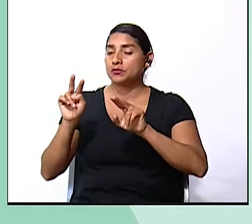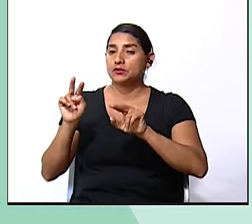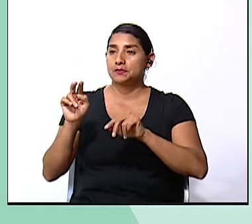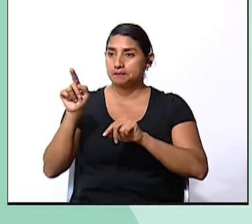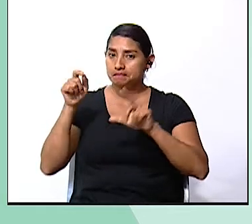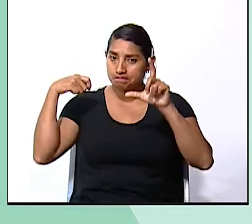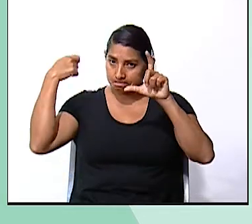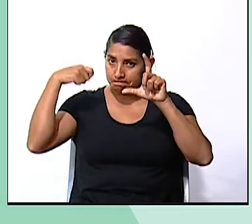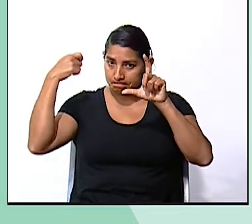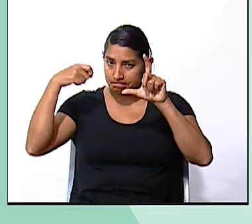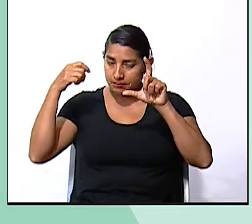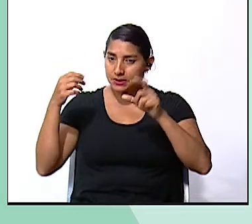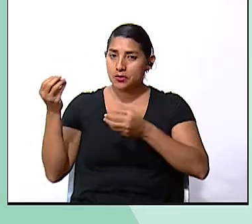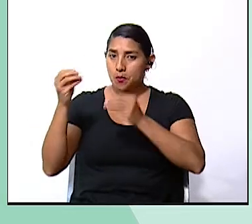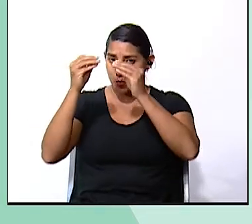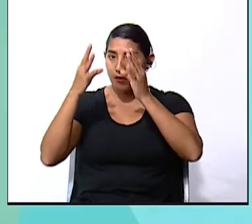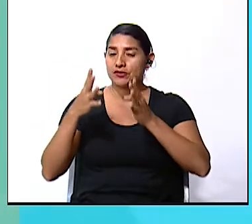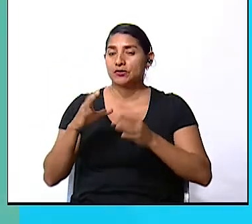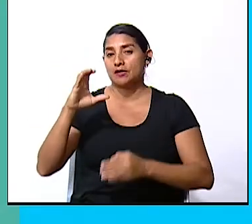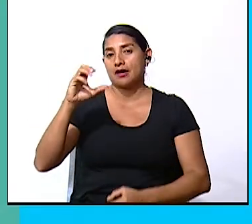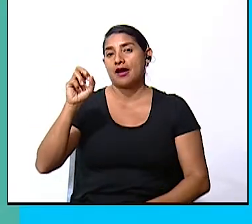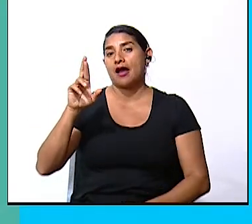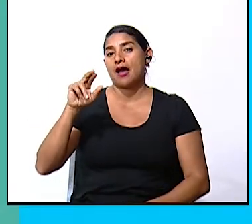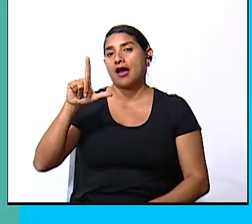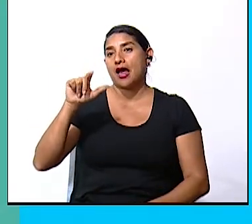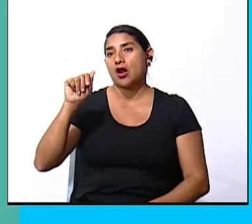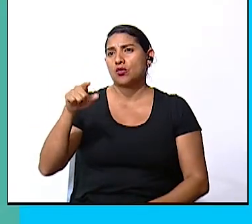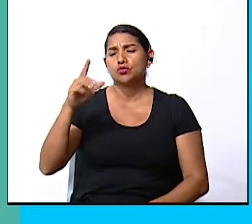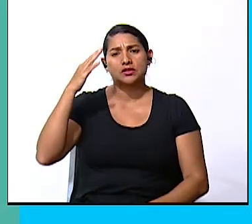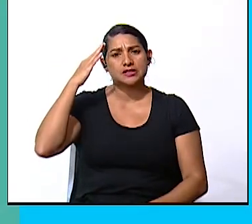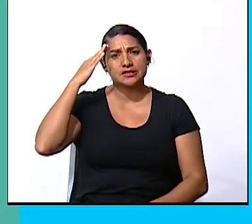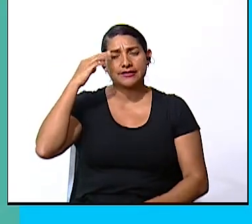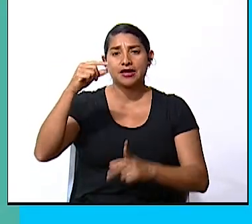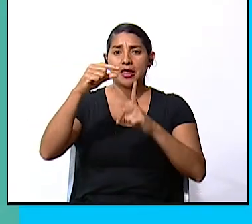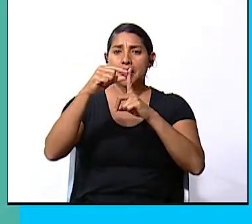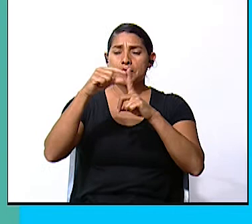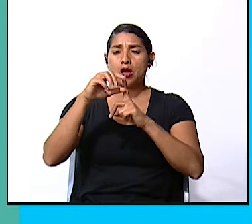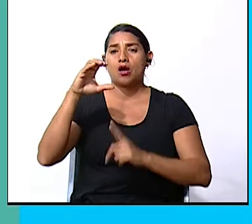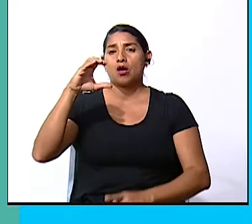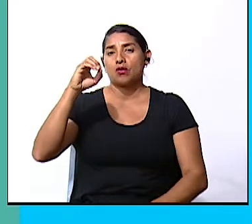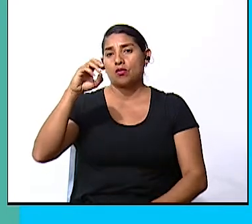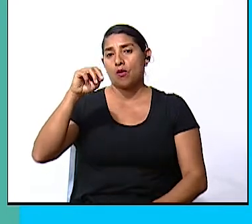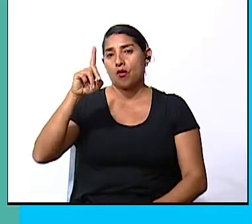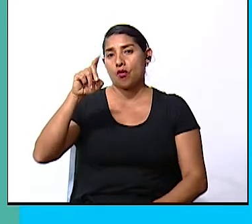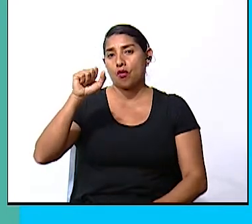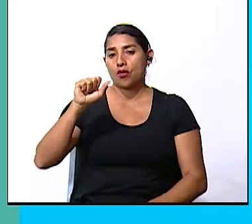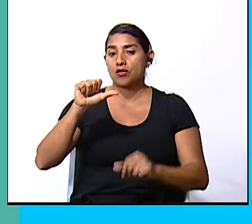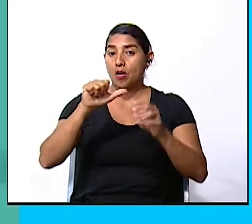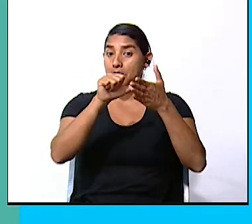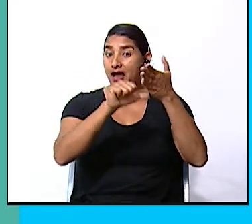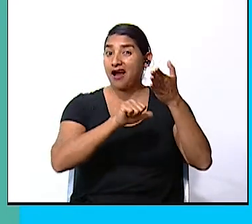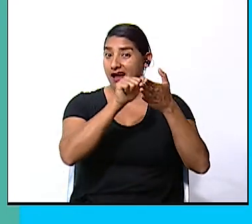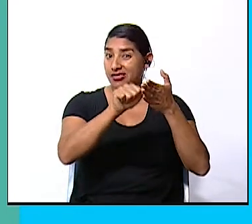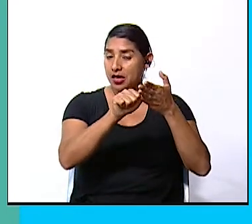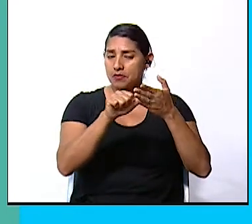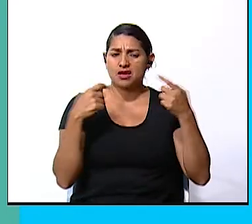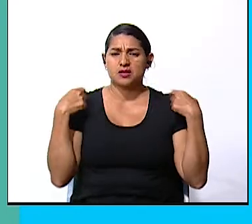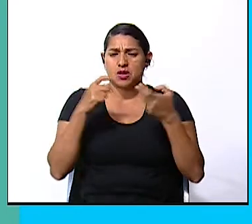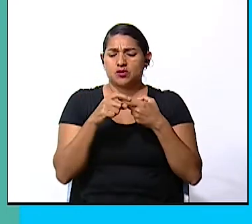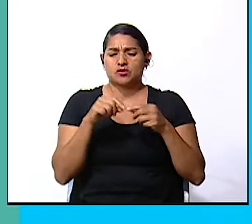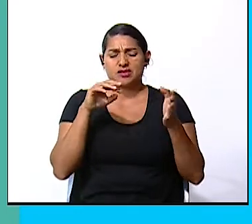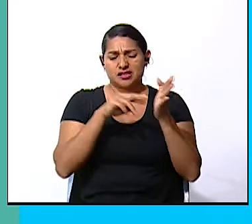el video que nos hace el profe Carlos. ¿Sabías que la palabra concordia para la Real Academia Española se refiere a